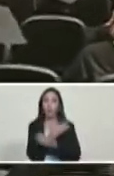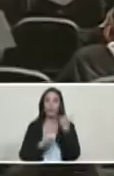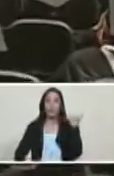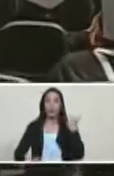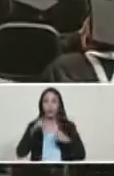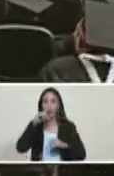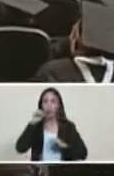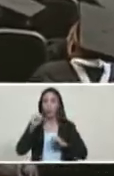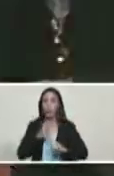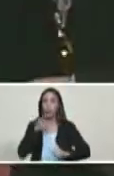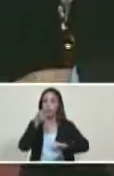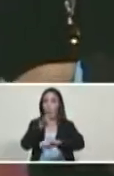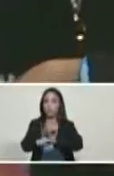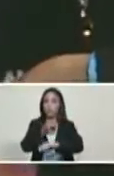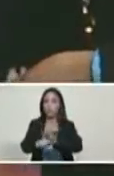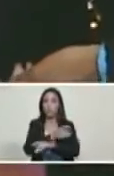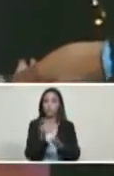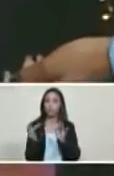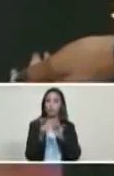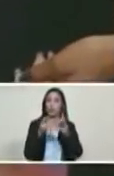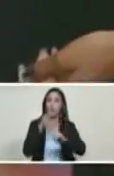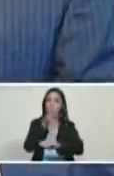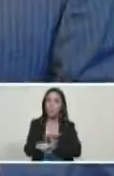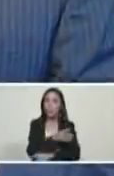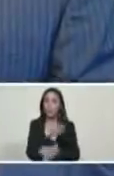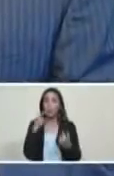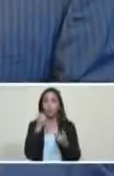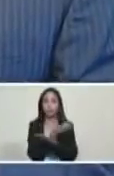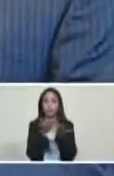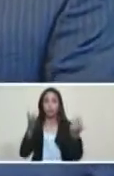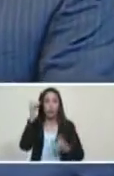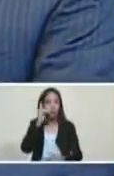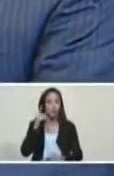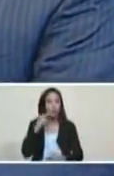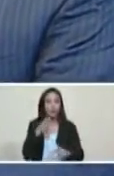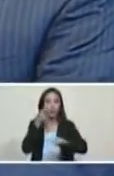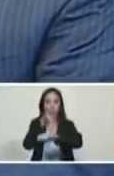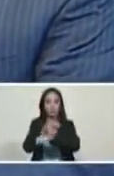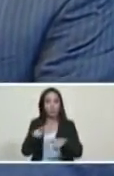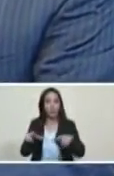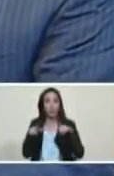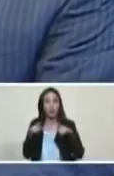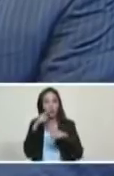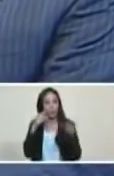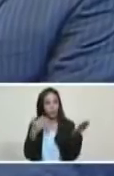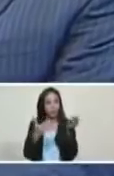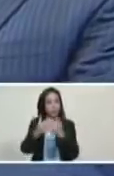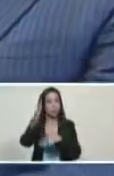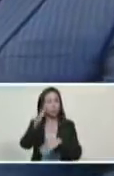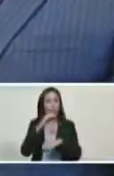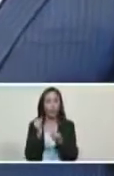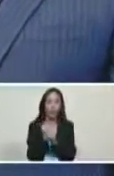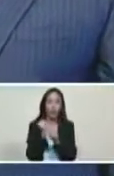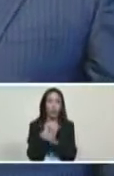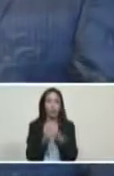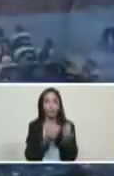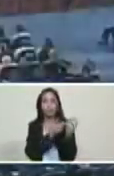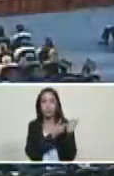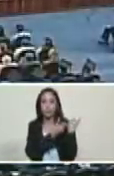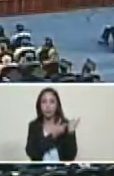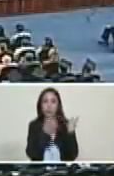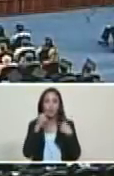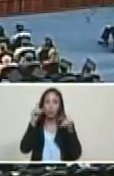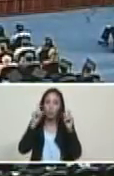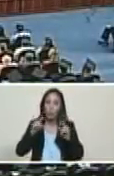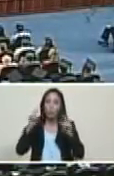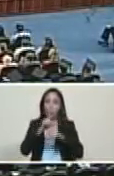República interactuando con estos docentes que reciben entonces sus títulos para continuar con la responsabilidad de formar